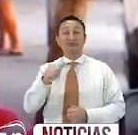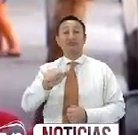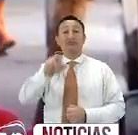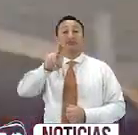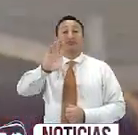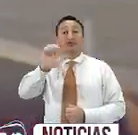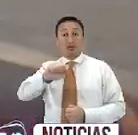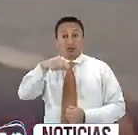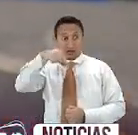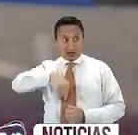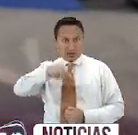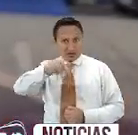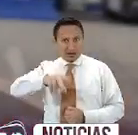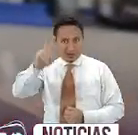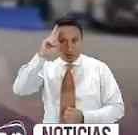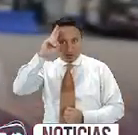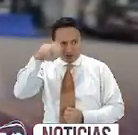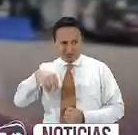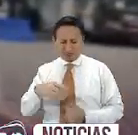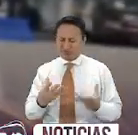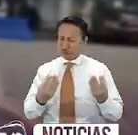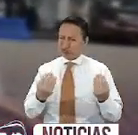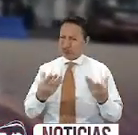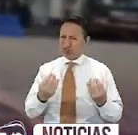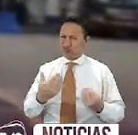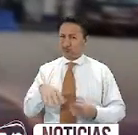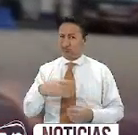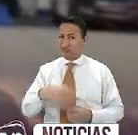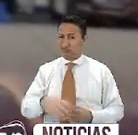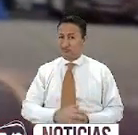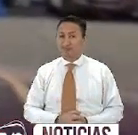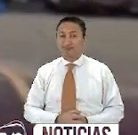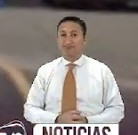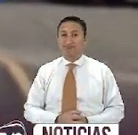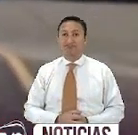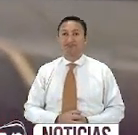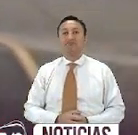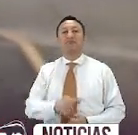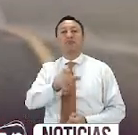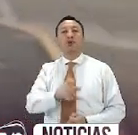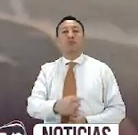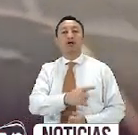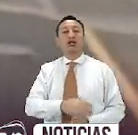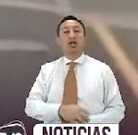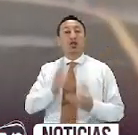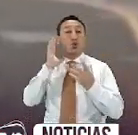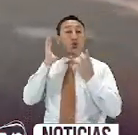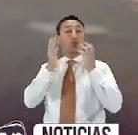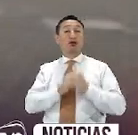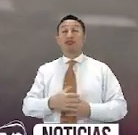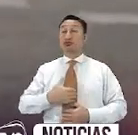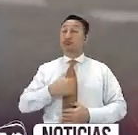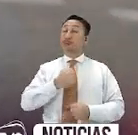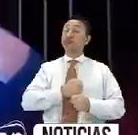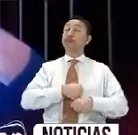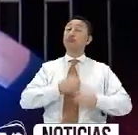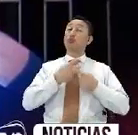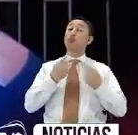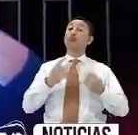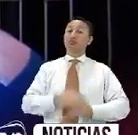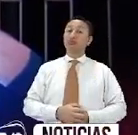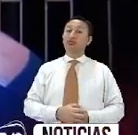realmente hay demasiadas extorsiones, cosas así. Una que se hace pasar por estos trabajadores públicos